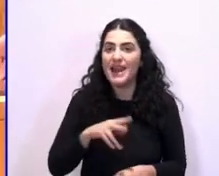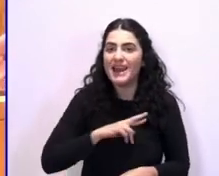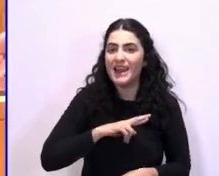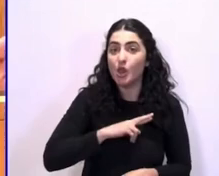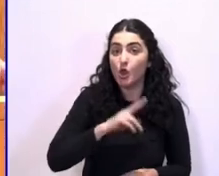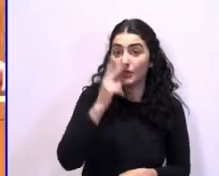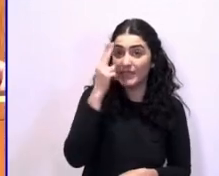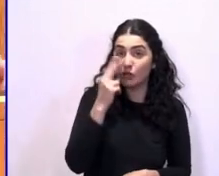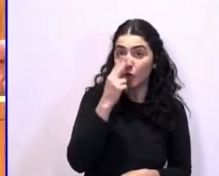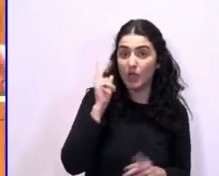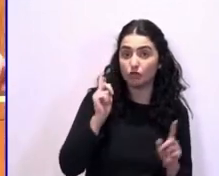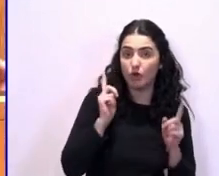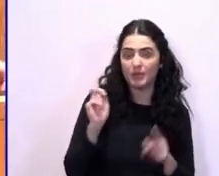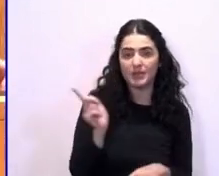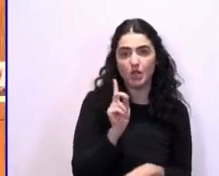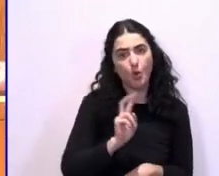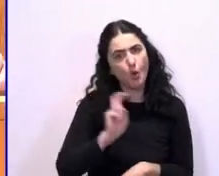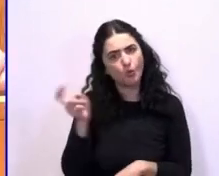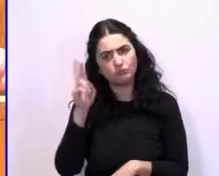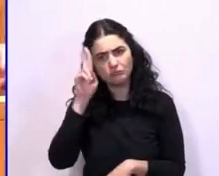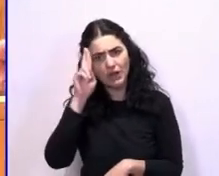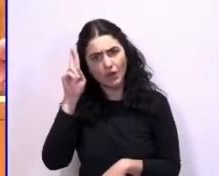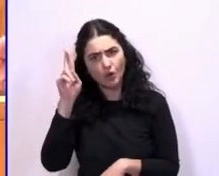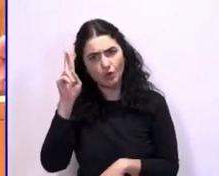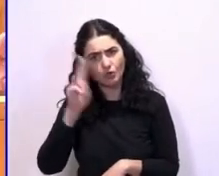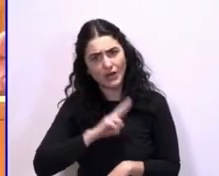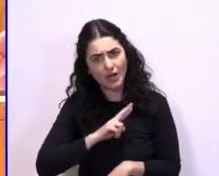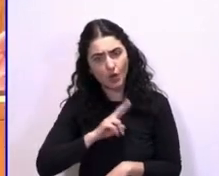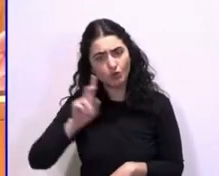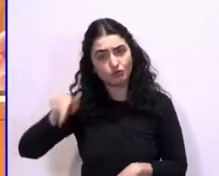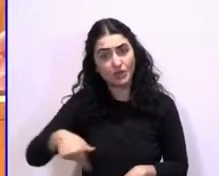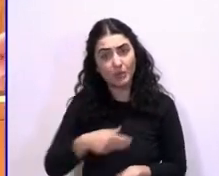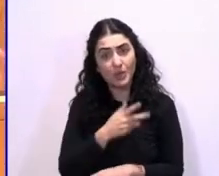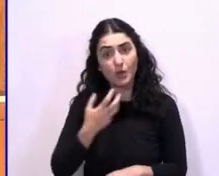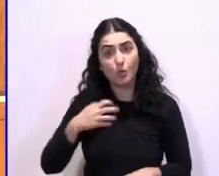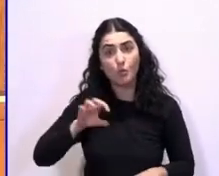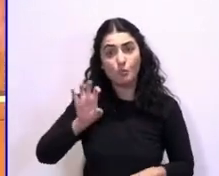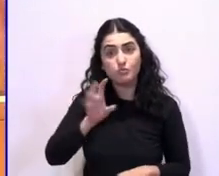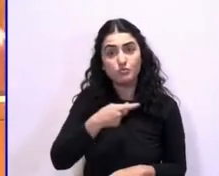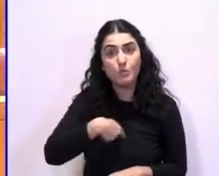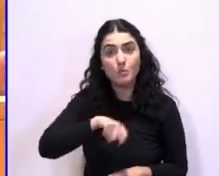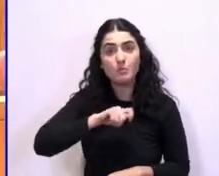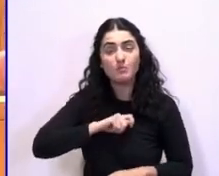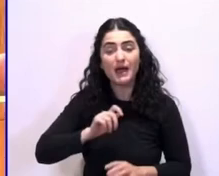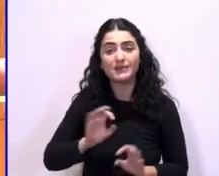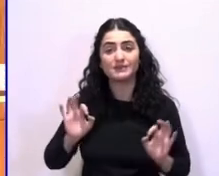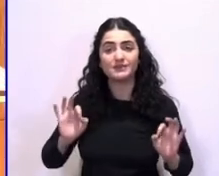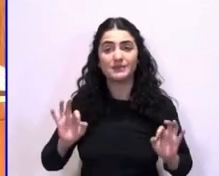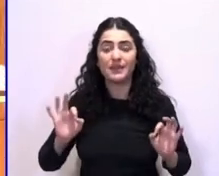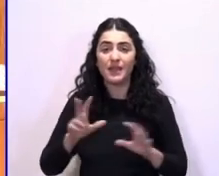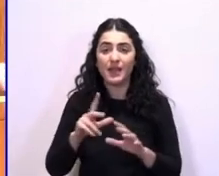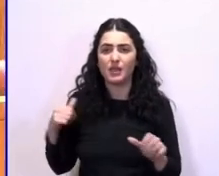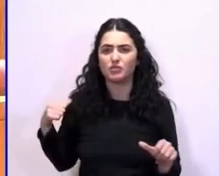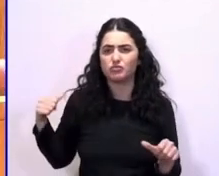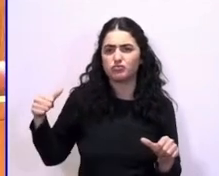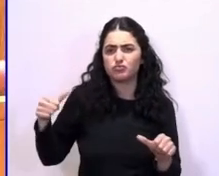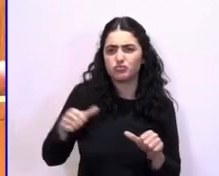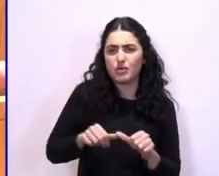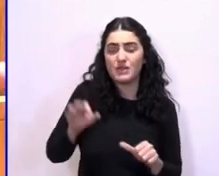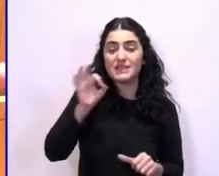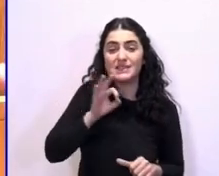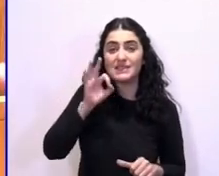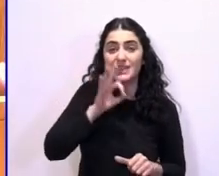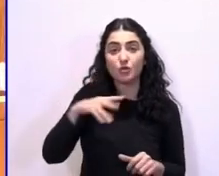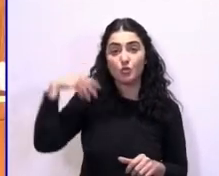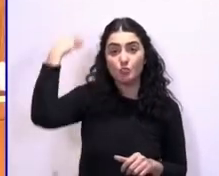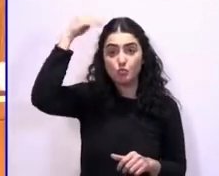otras, especialmente en un país donde durante 8 siglos la religión imperante fue la religión